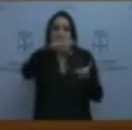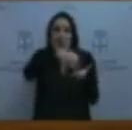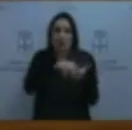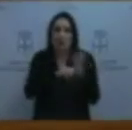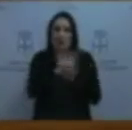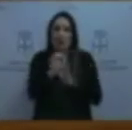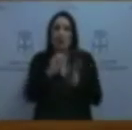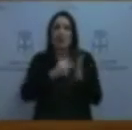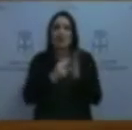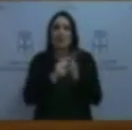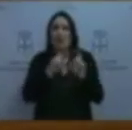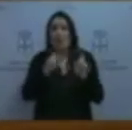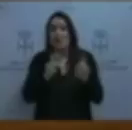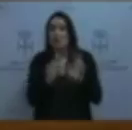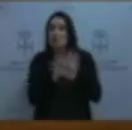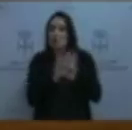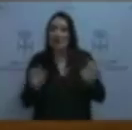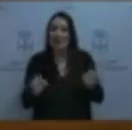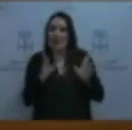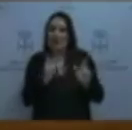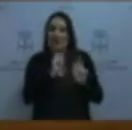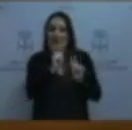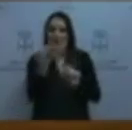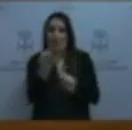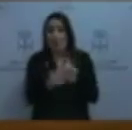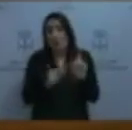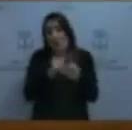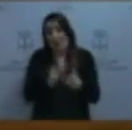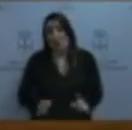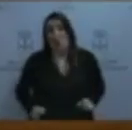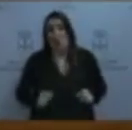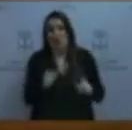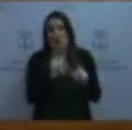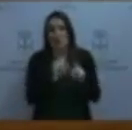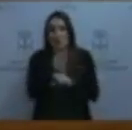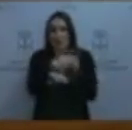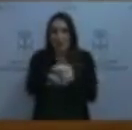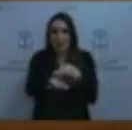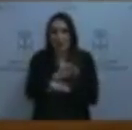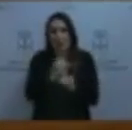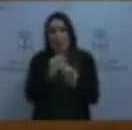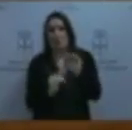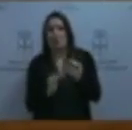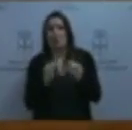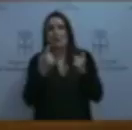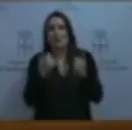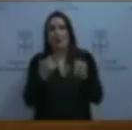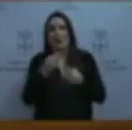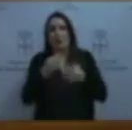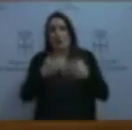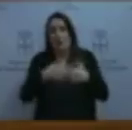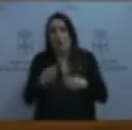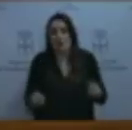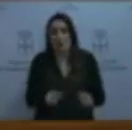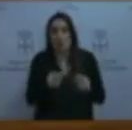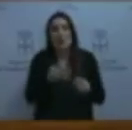informático basado en software libre para reducir con ellos los costes de mantenimiento y brindar una mayor operatividad, así como la actualización